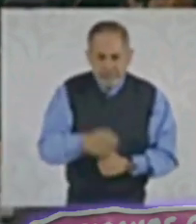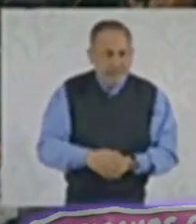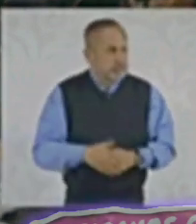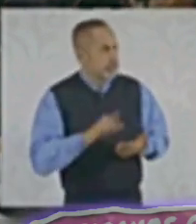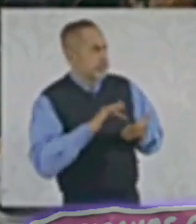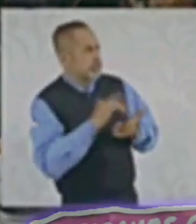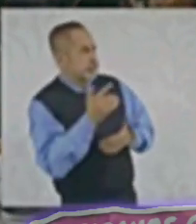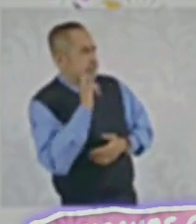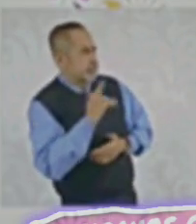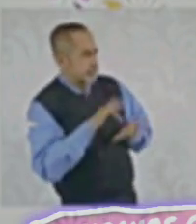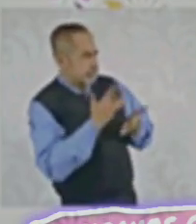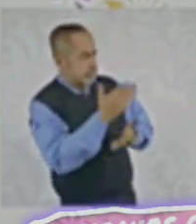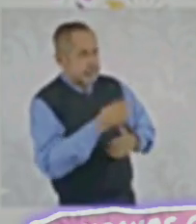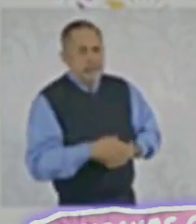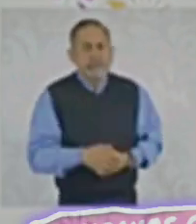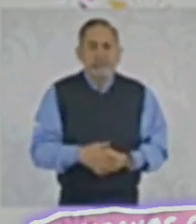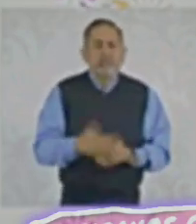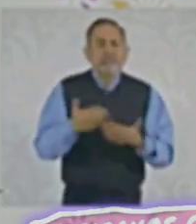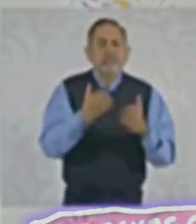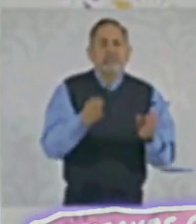Ahora de este lado, Carlos.